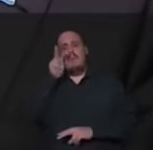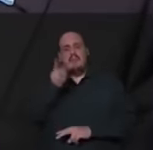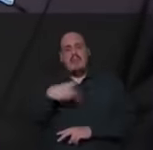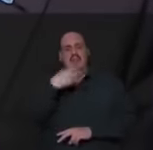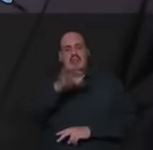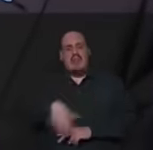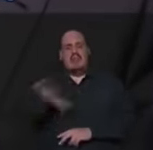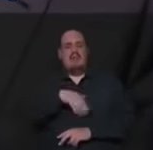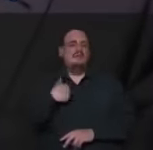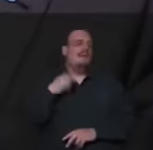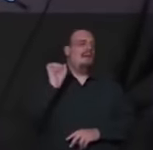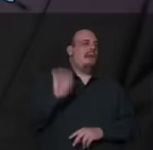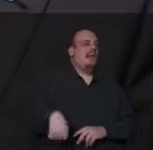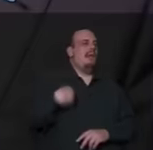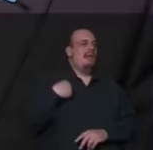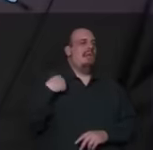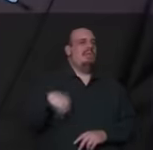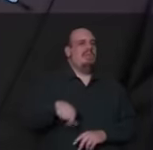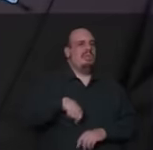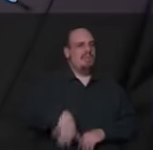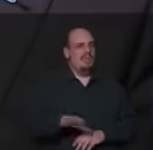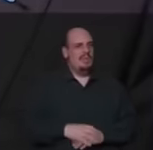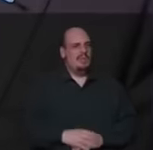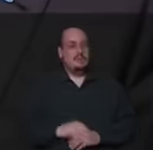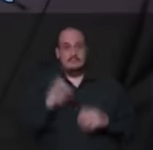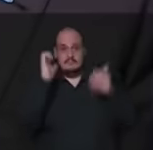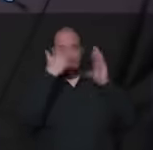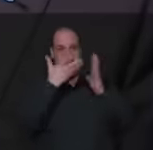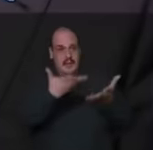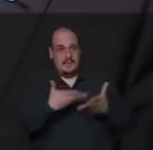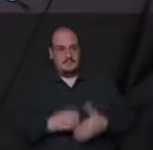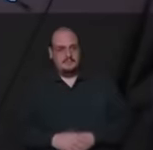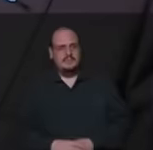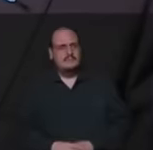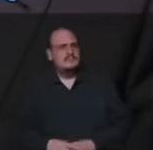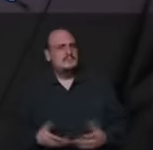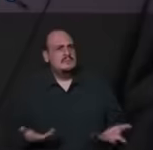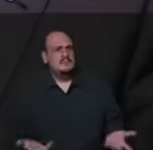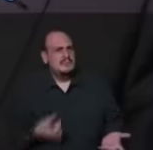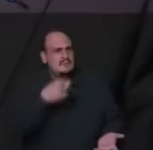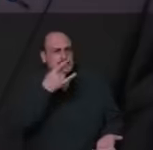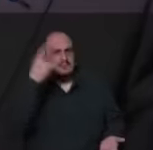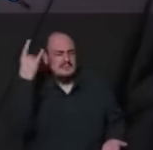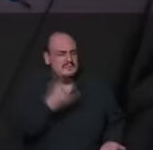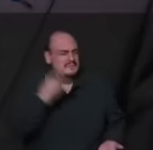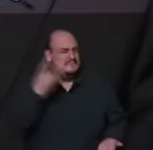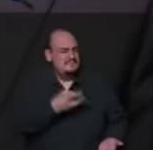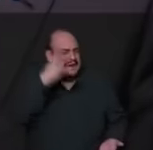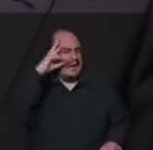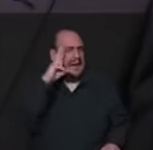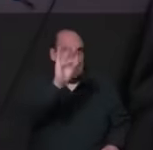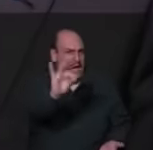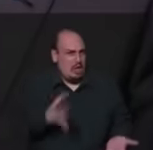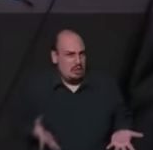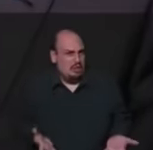realidad de los argentinos. Señor Milei. La verdad que digo, no podés ser más mentiroso, Sergio. Mirá que me dijeron